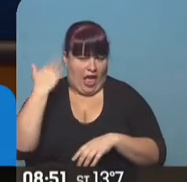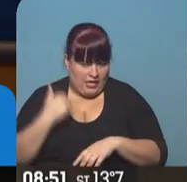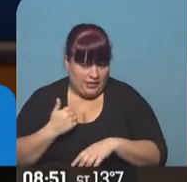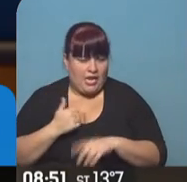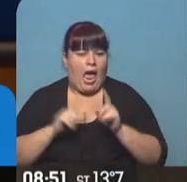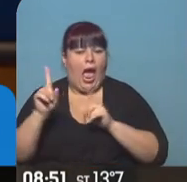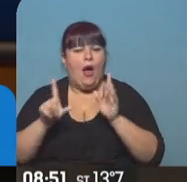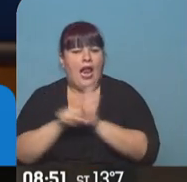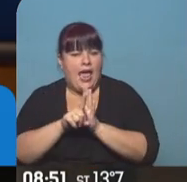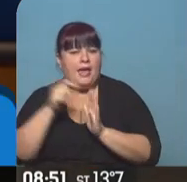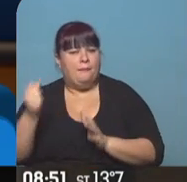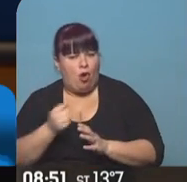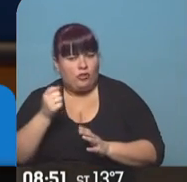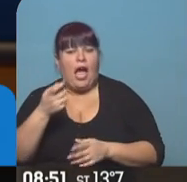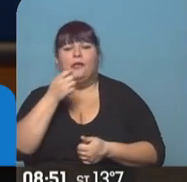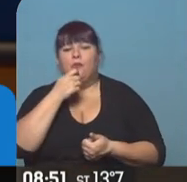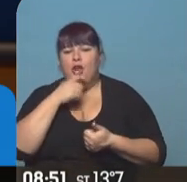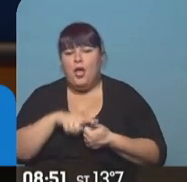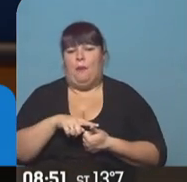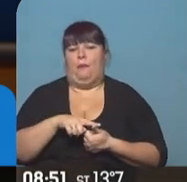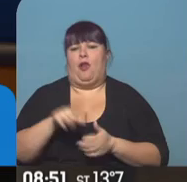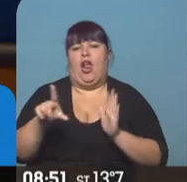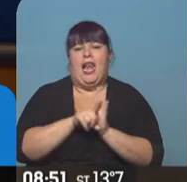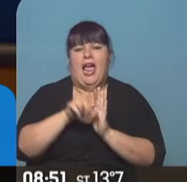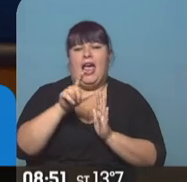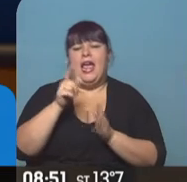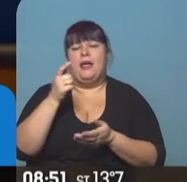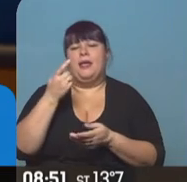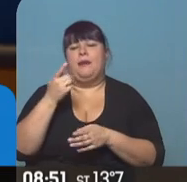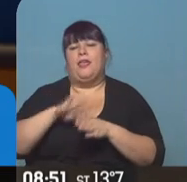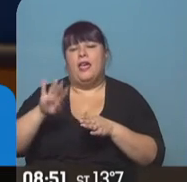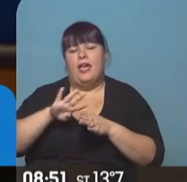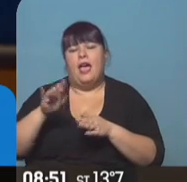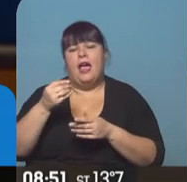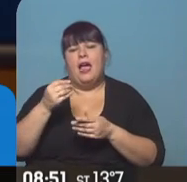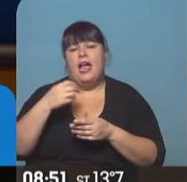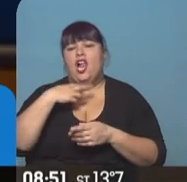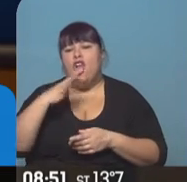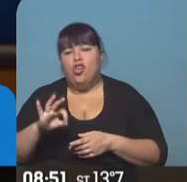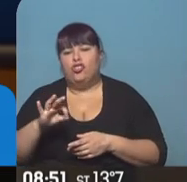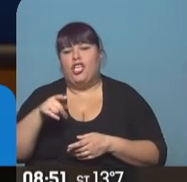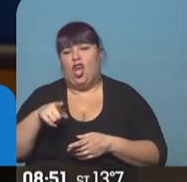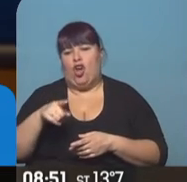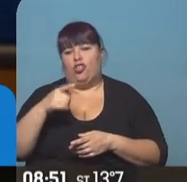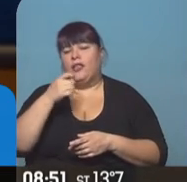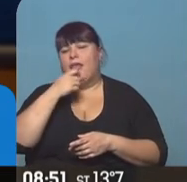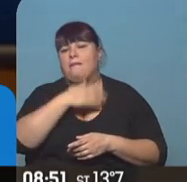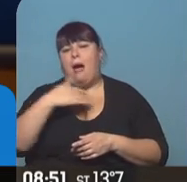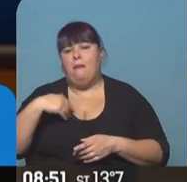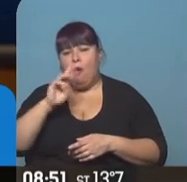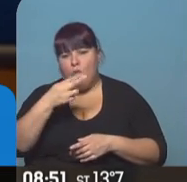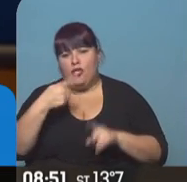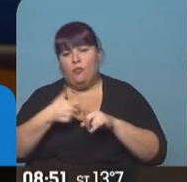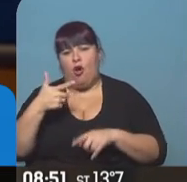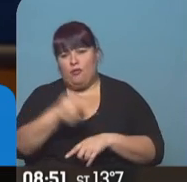con algunas leyes importantes como por ejemplo una ley de reparación para los hijos de aquellas madres que han